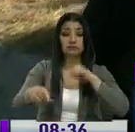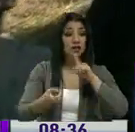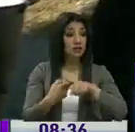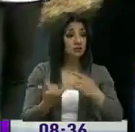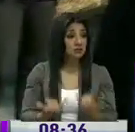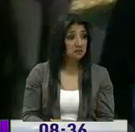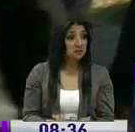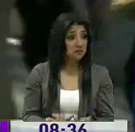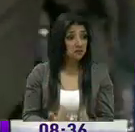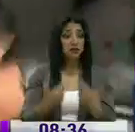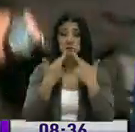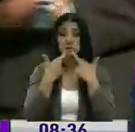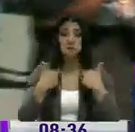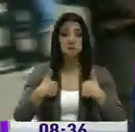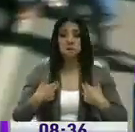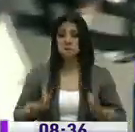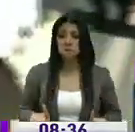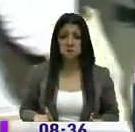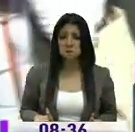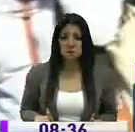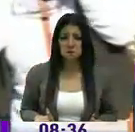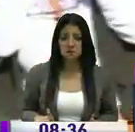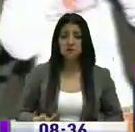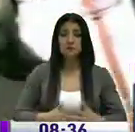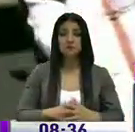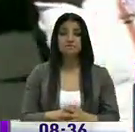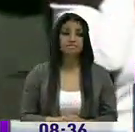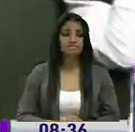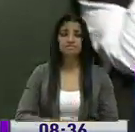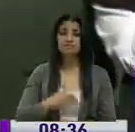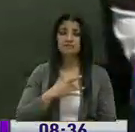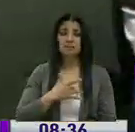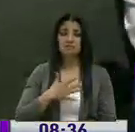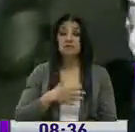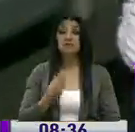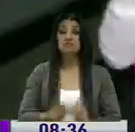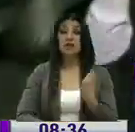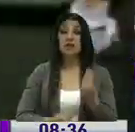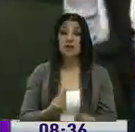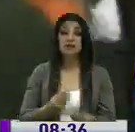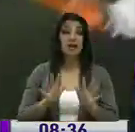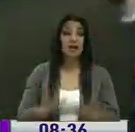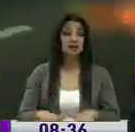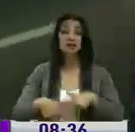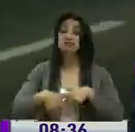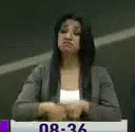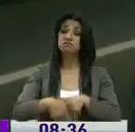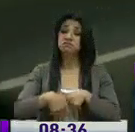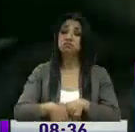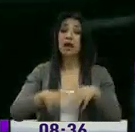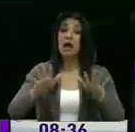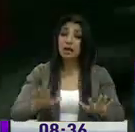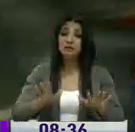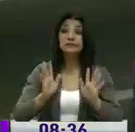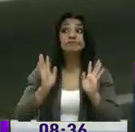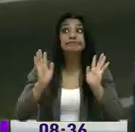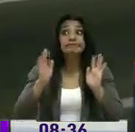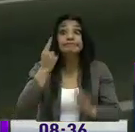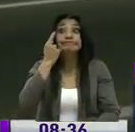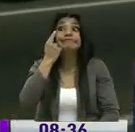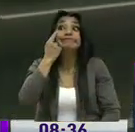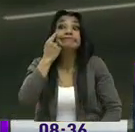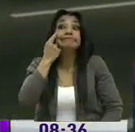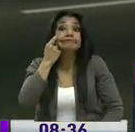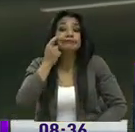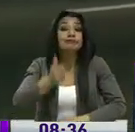no tenemos ninguna respuesta. Y lamentablemente nos vemos abocados a hacer este tipo de manifestaciones a ver si es que en un